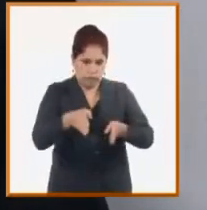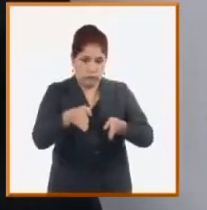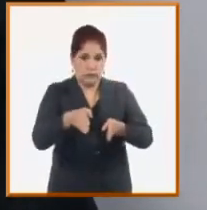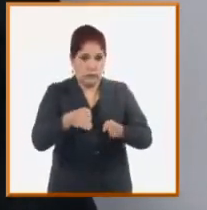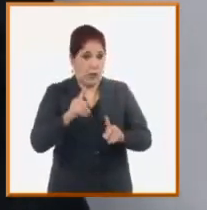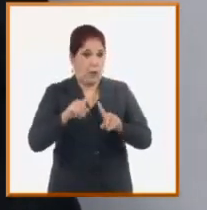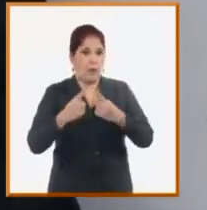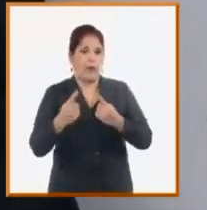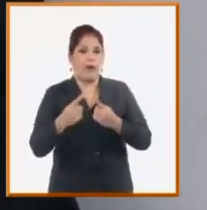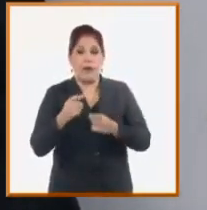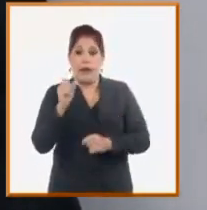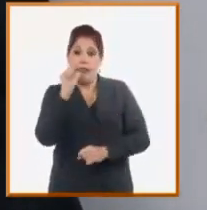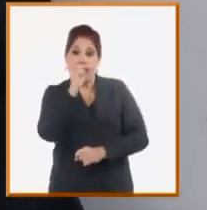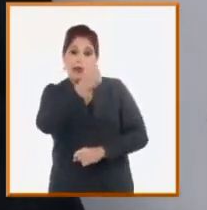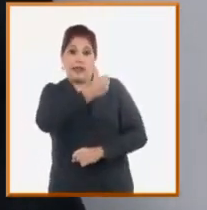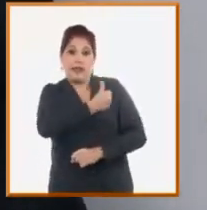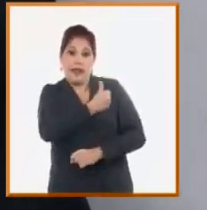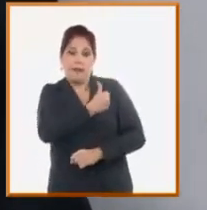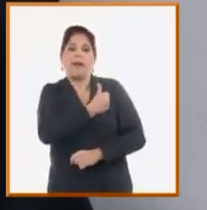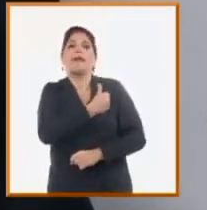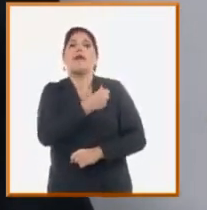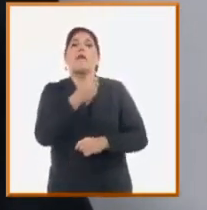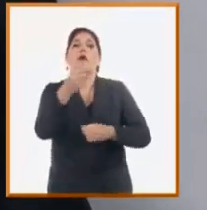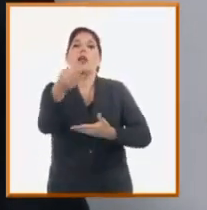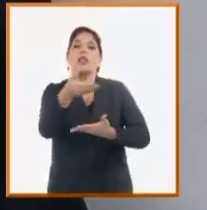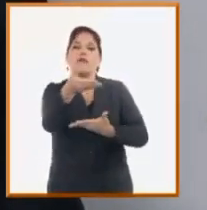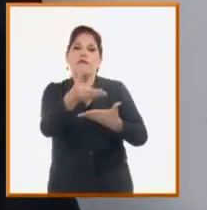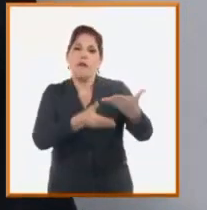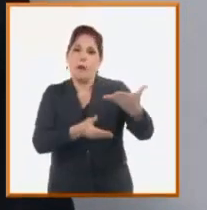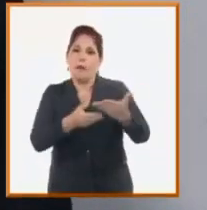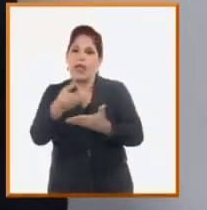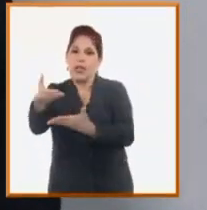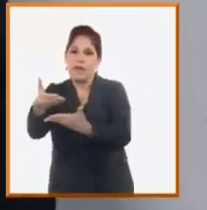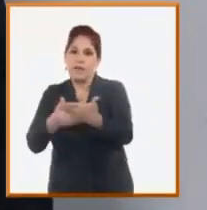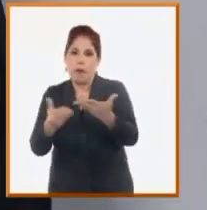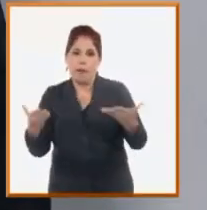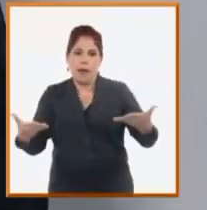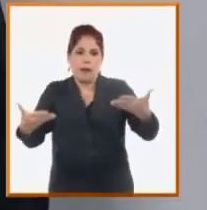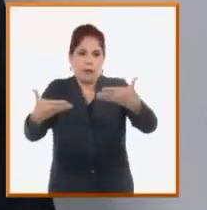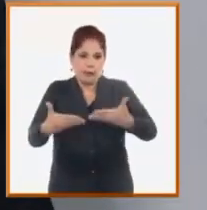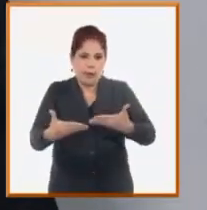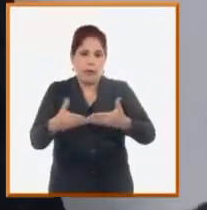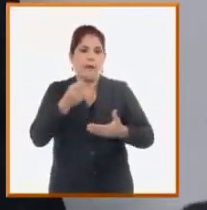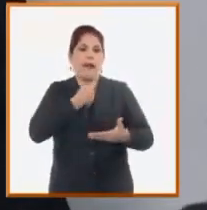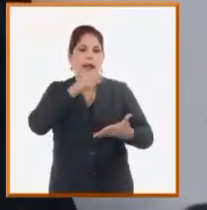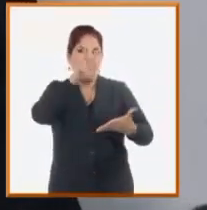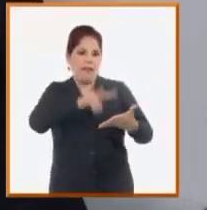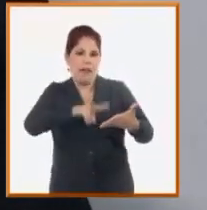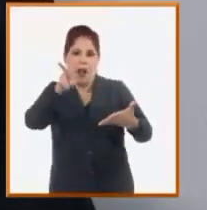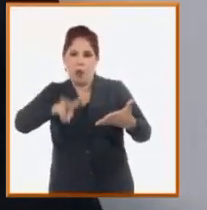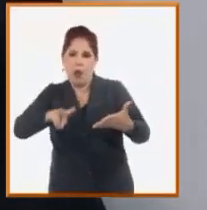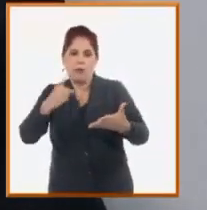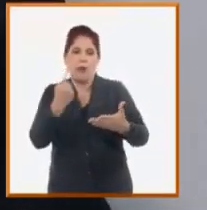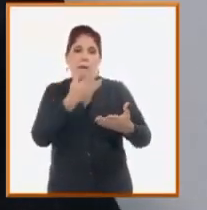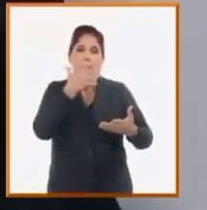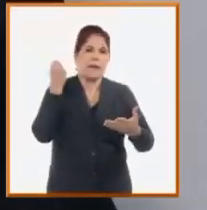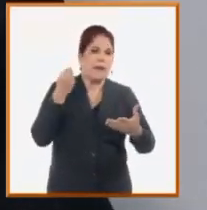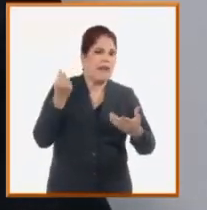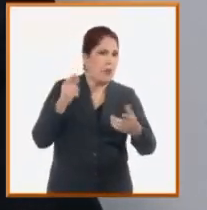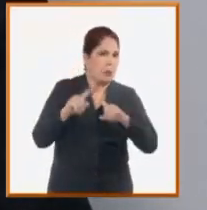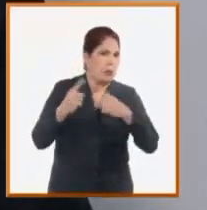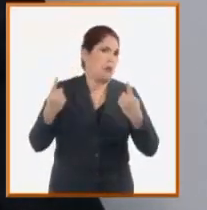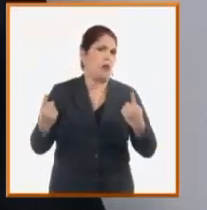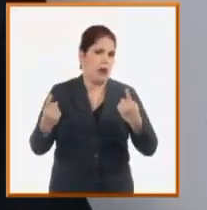antes de finales de año debemos tener un poco los informes de las provincias para hacer una evaluación en sentido general de qué es lo que puede estar pasando, porque